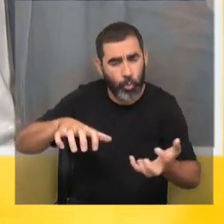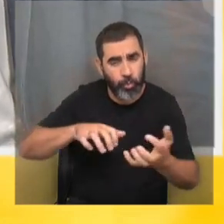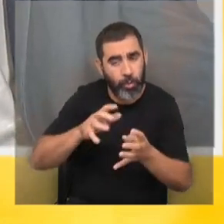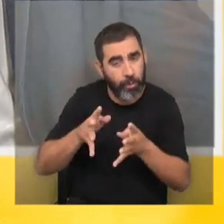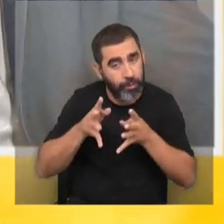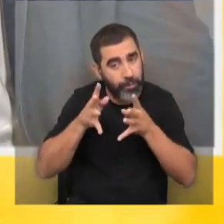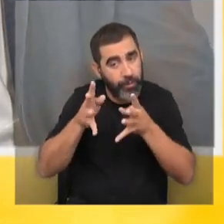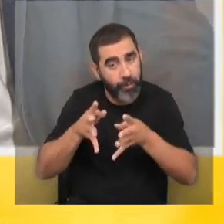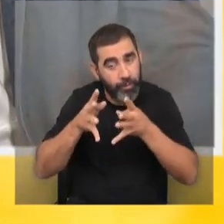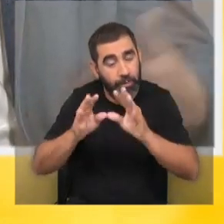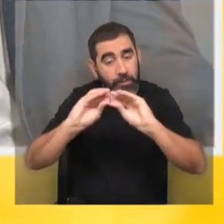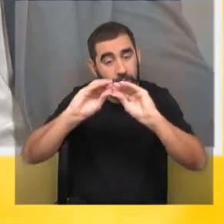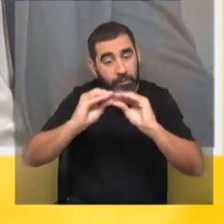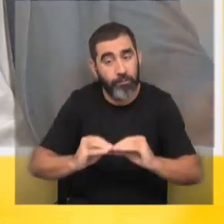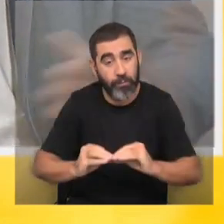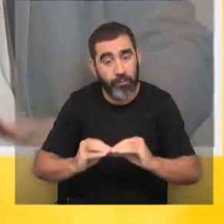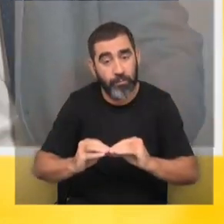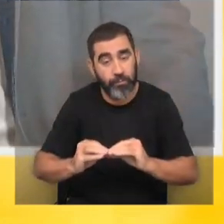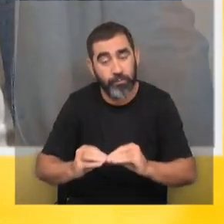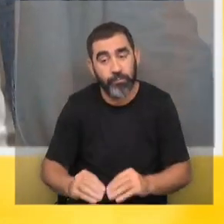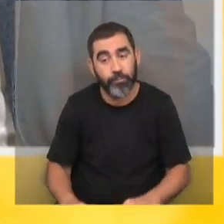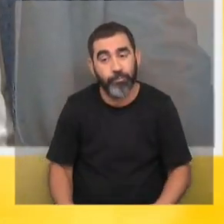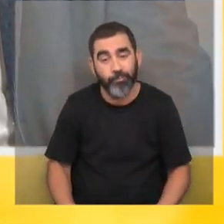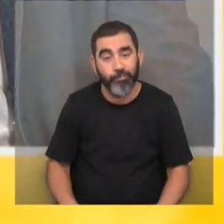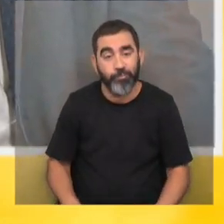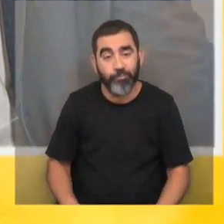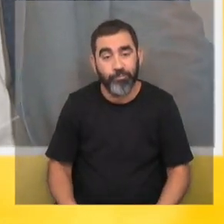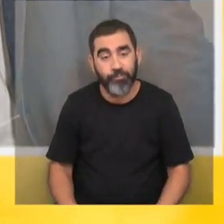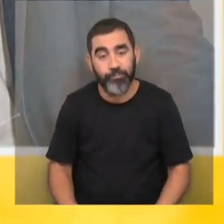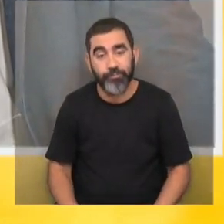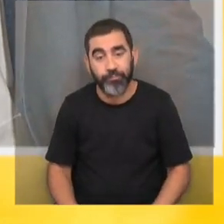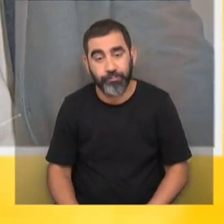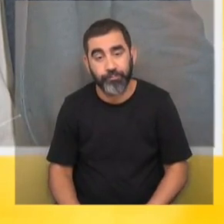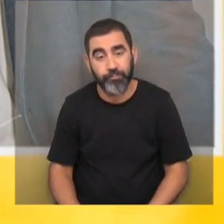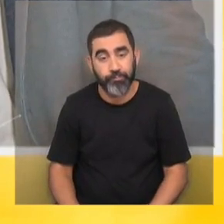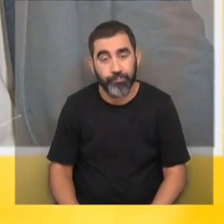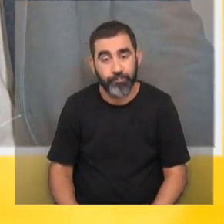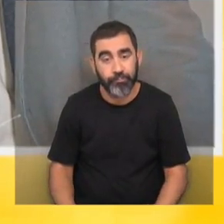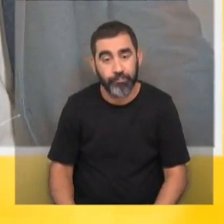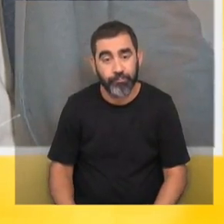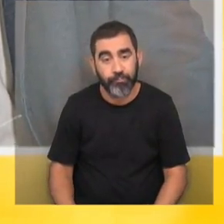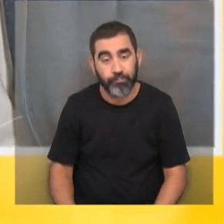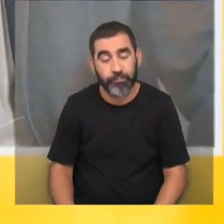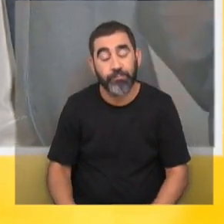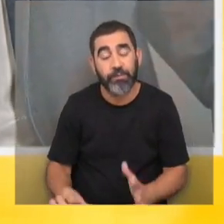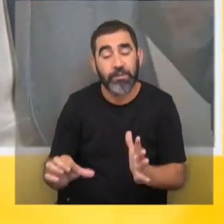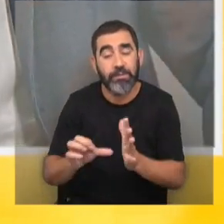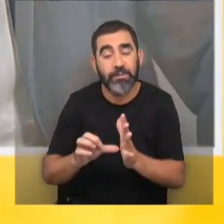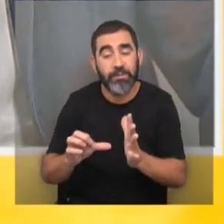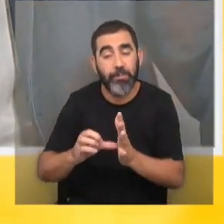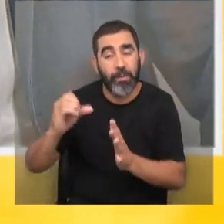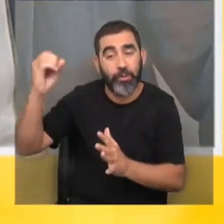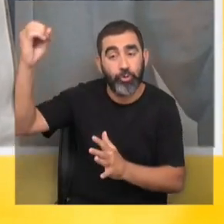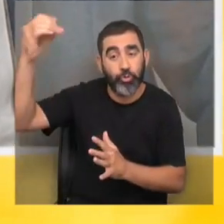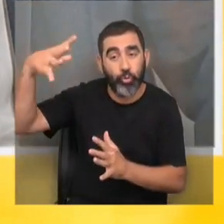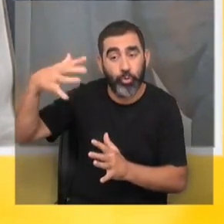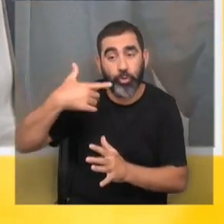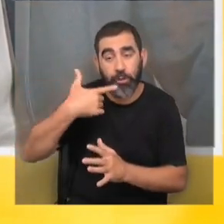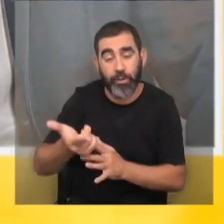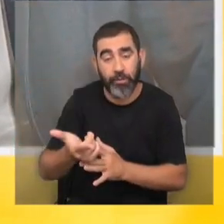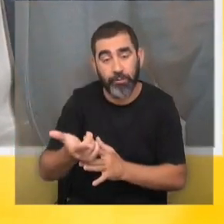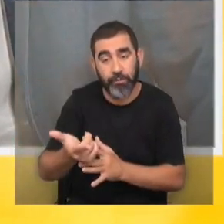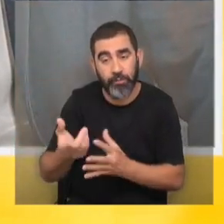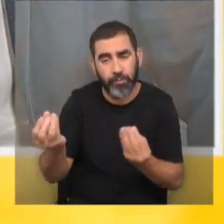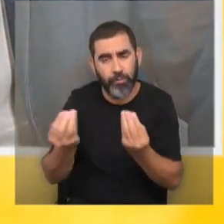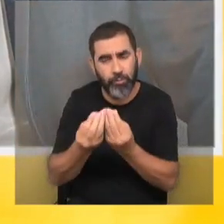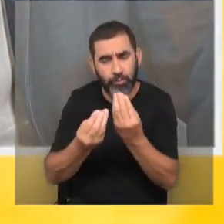desafío enorme para los matemáticos, lo ha sido y lo sigue siendo. Sí. Ahora, uno piensa en el sistema solar, ¿no? Donde decís, bueno, en realidad Exacto. tenemos un